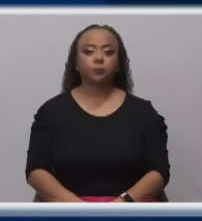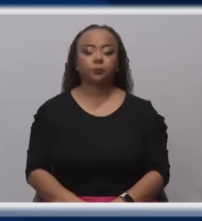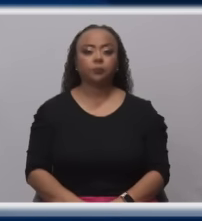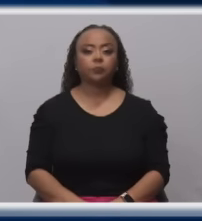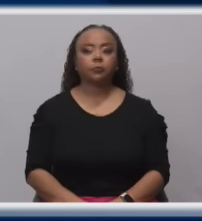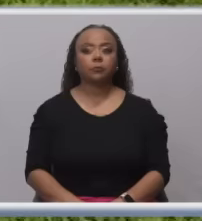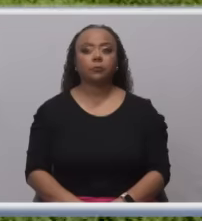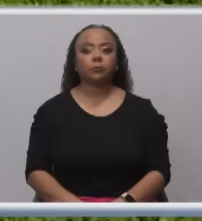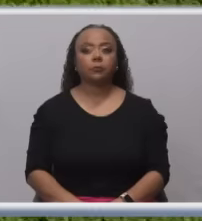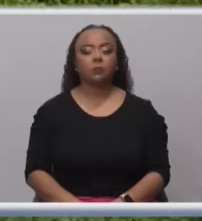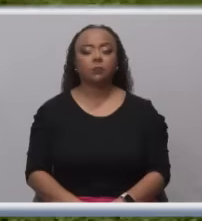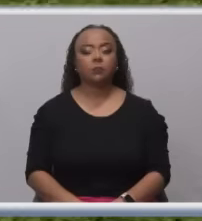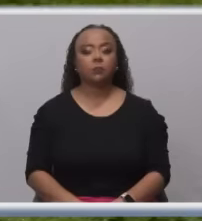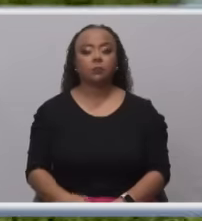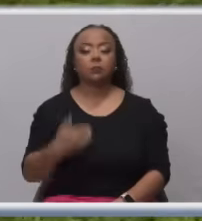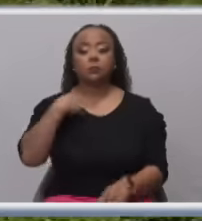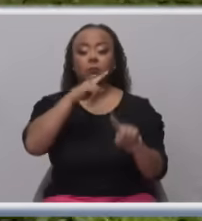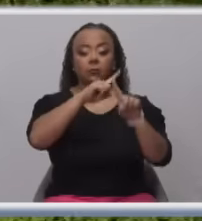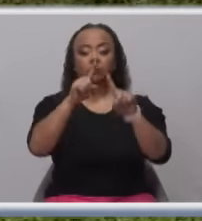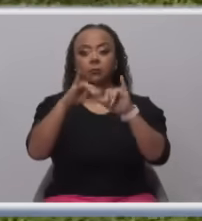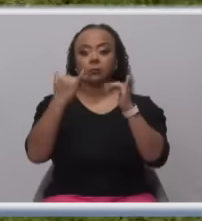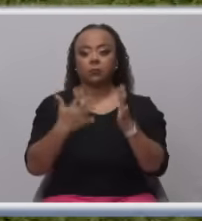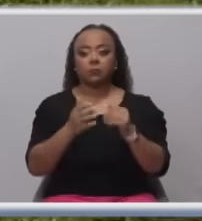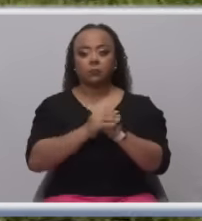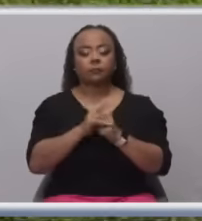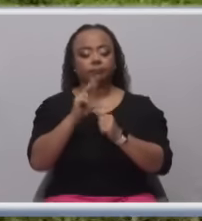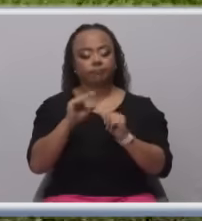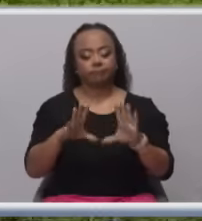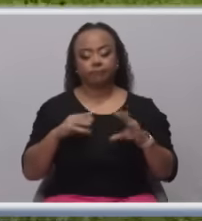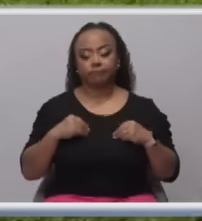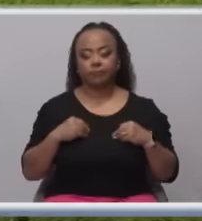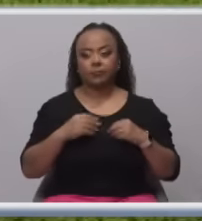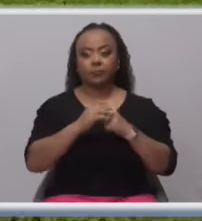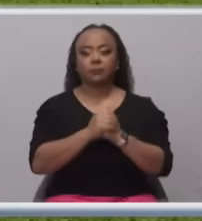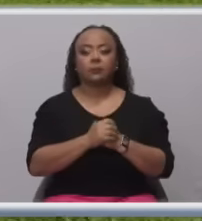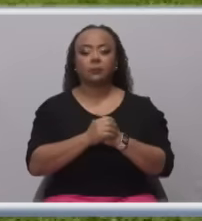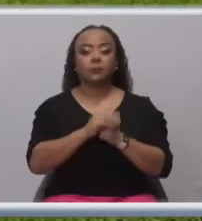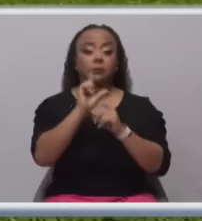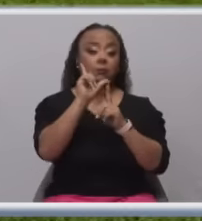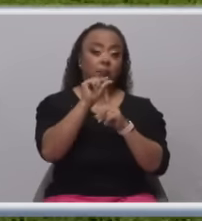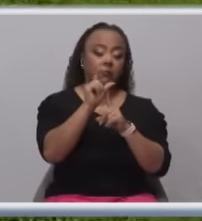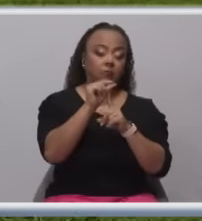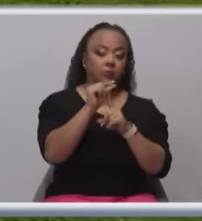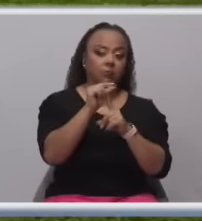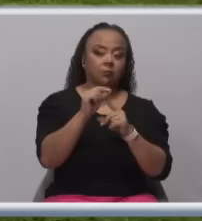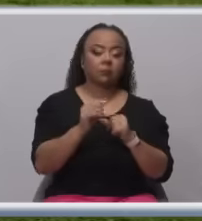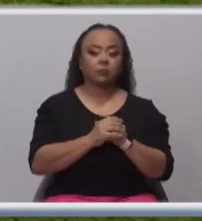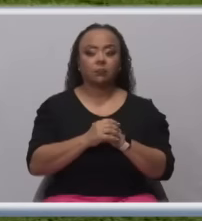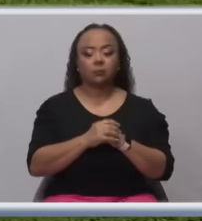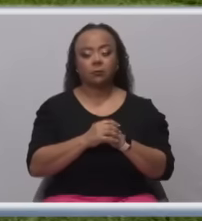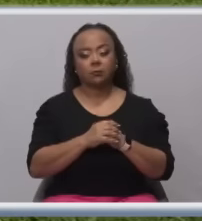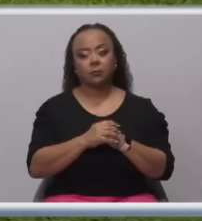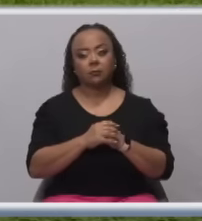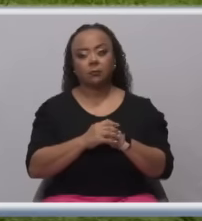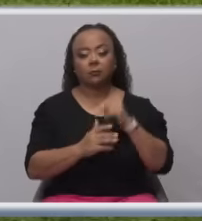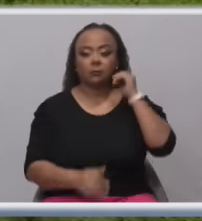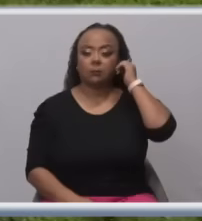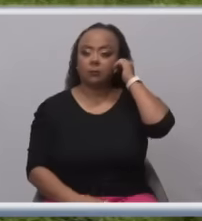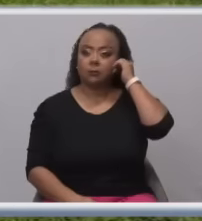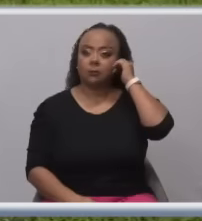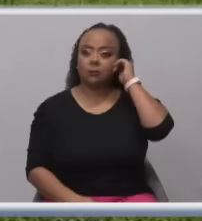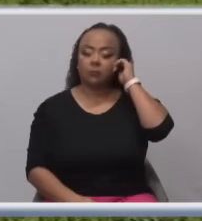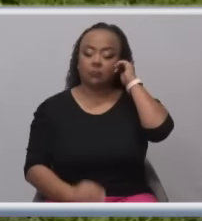tenido hay varios jugadores que no están conformes y más que todo alquileres eh